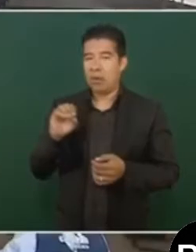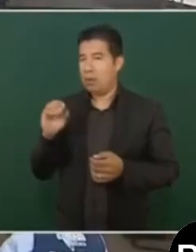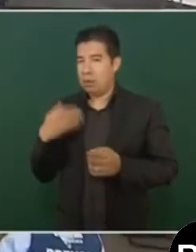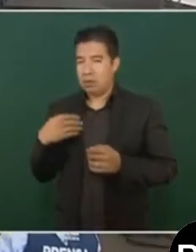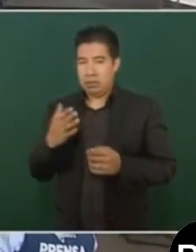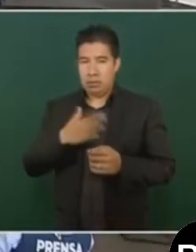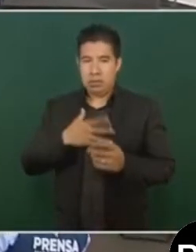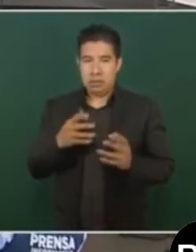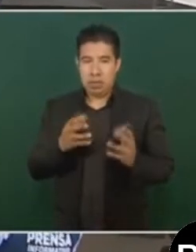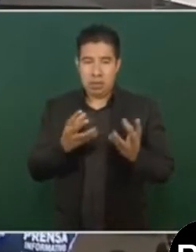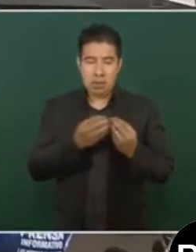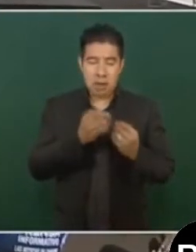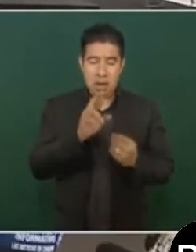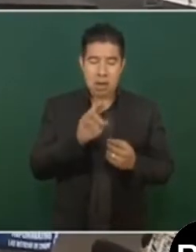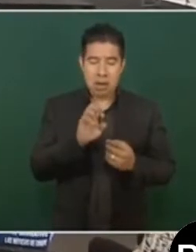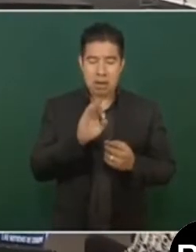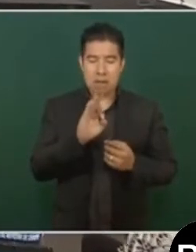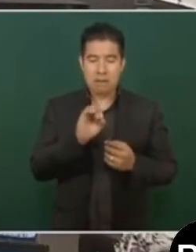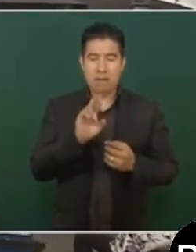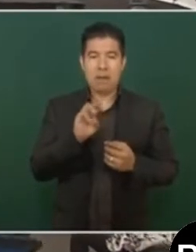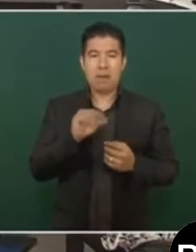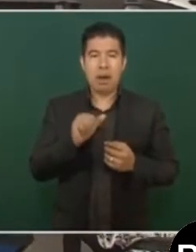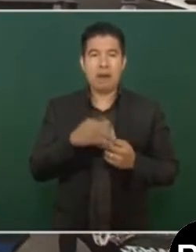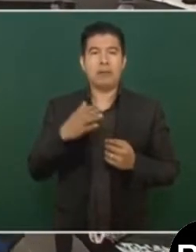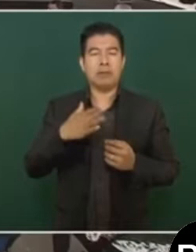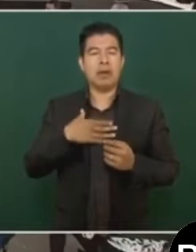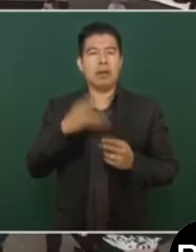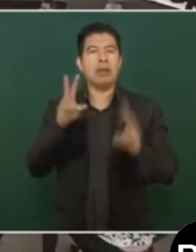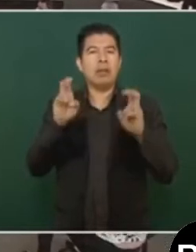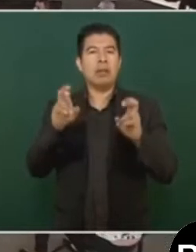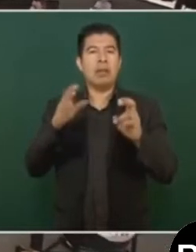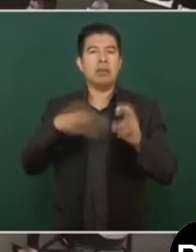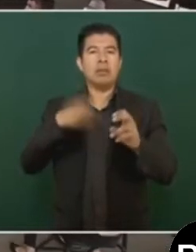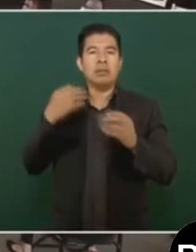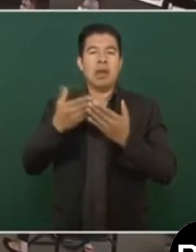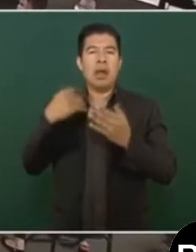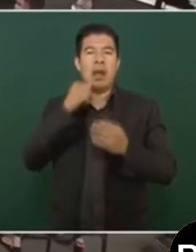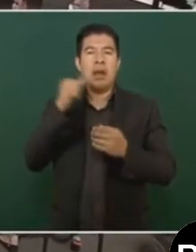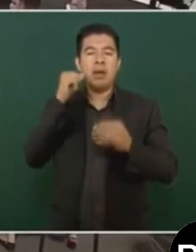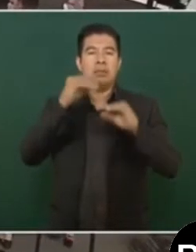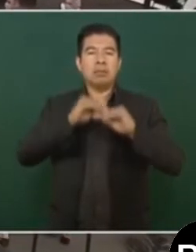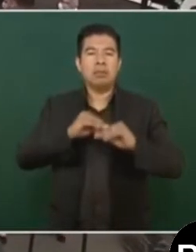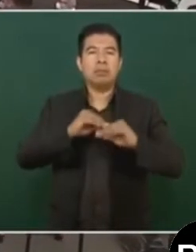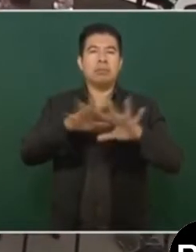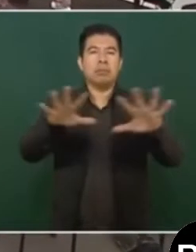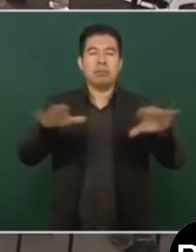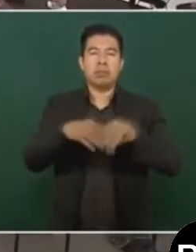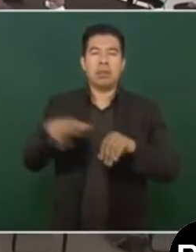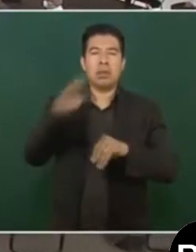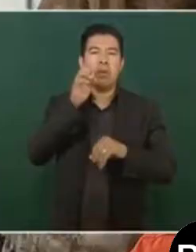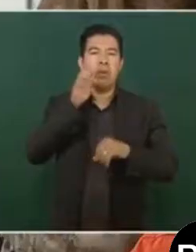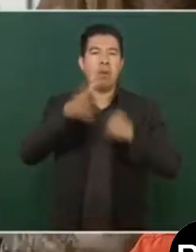Sobre el tema primero de el tema diplomático, este comunicado emitido anoche al Parlamento